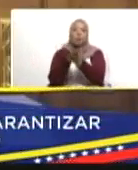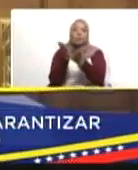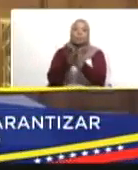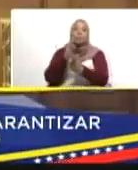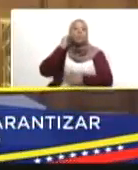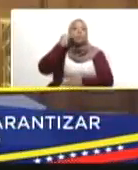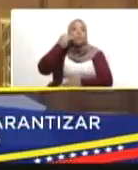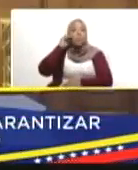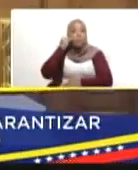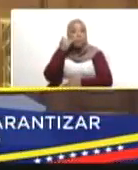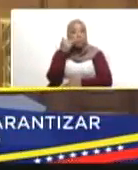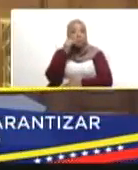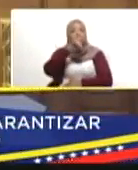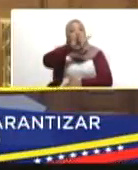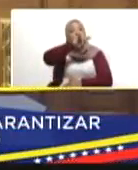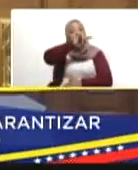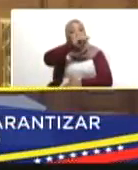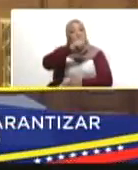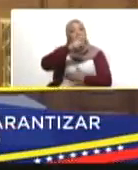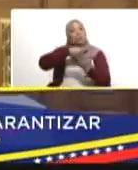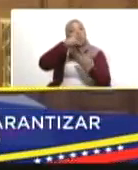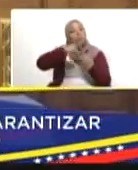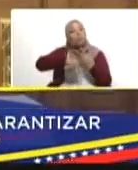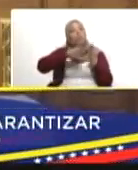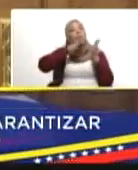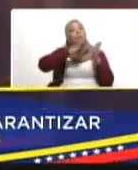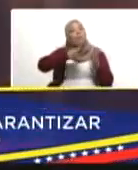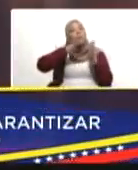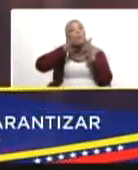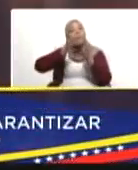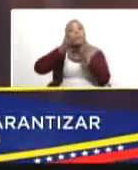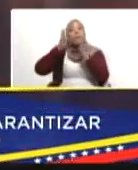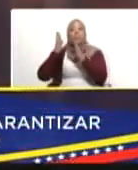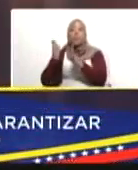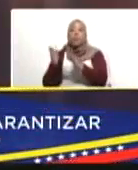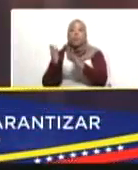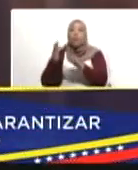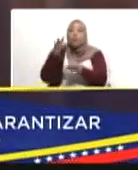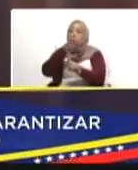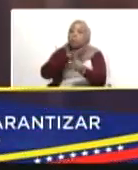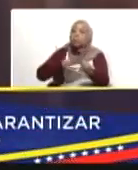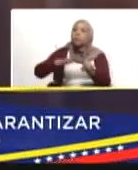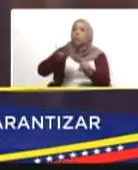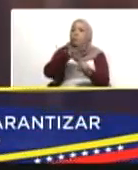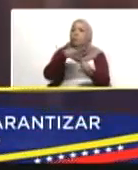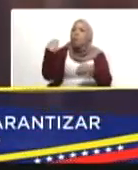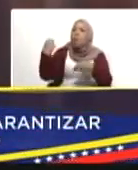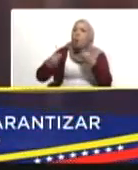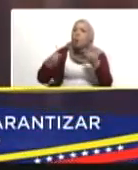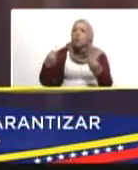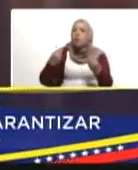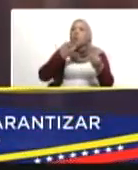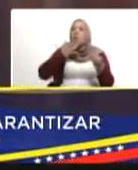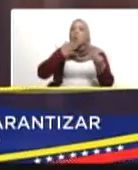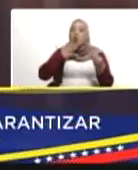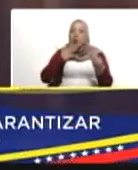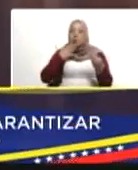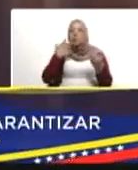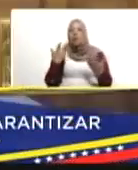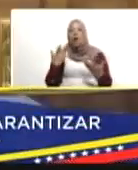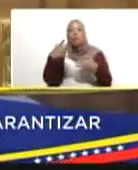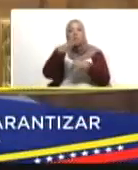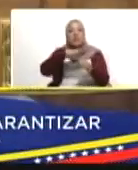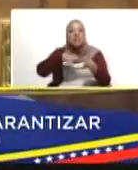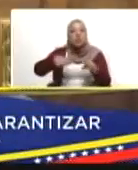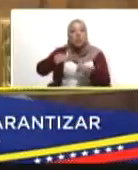sociales de planificación estratégica porque la planificación más perfecta es la planificación